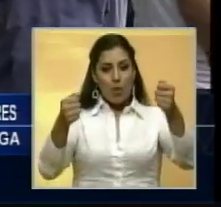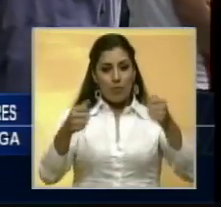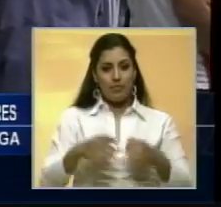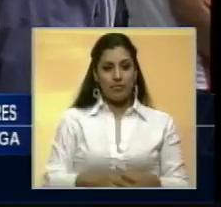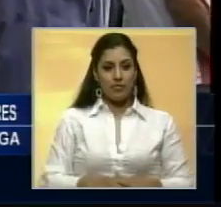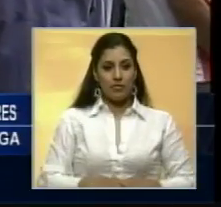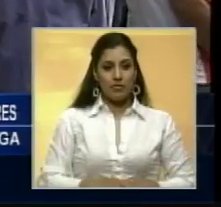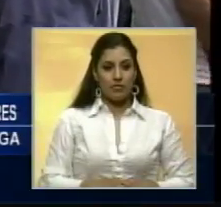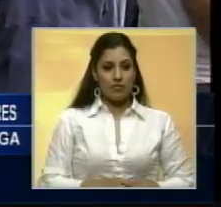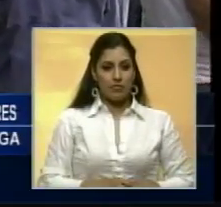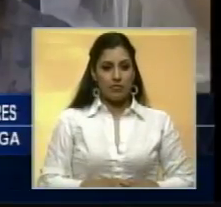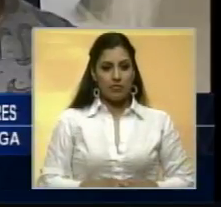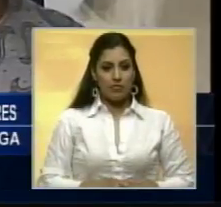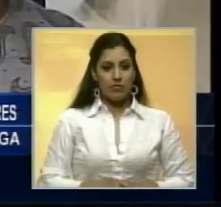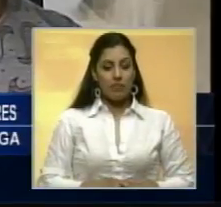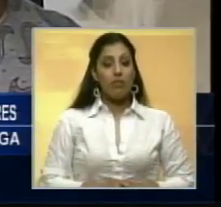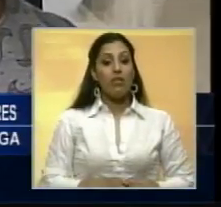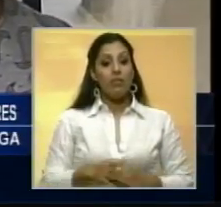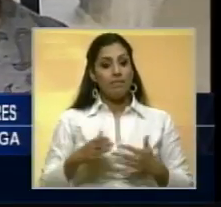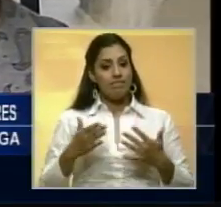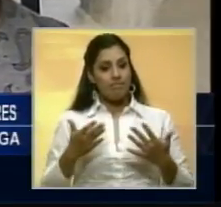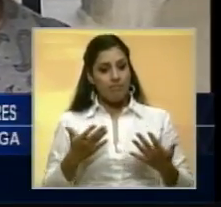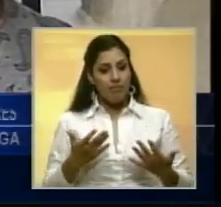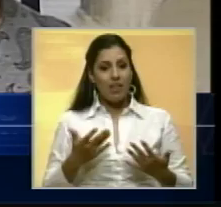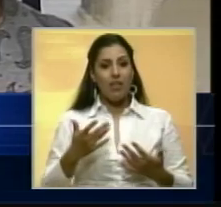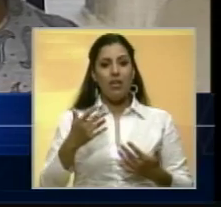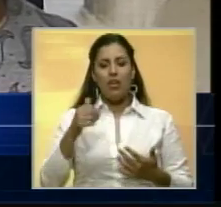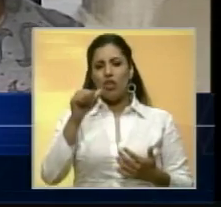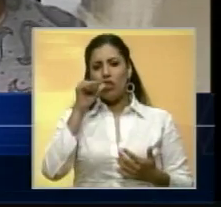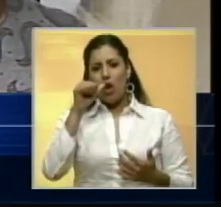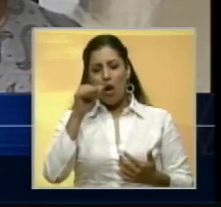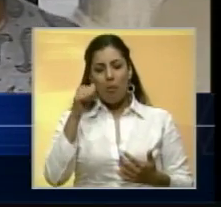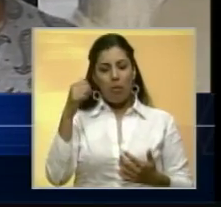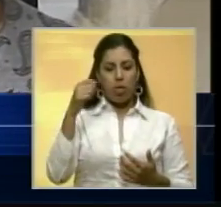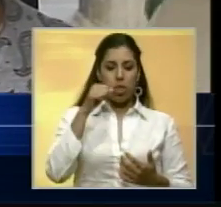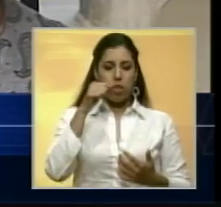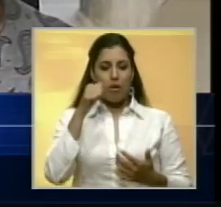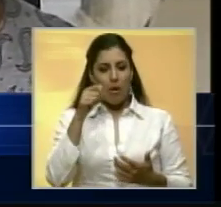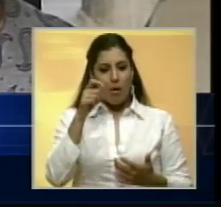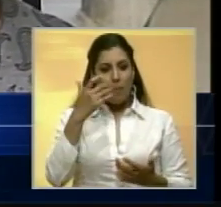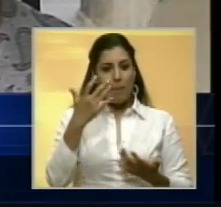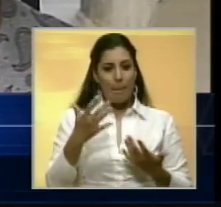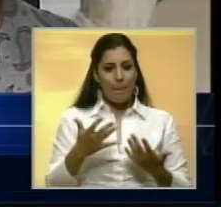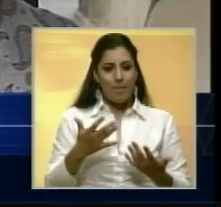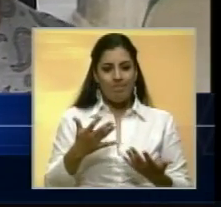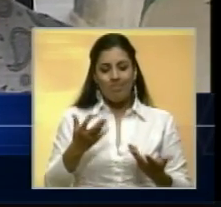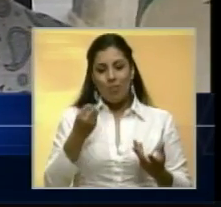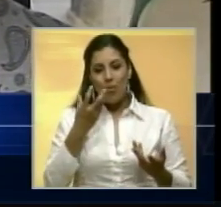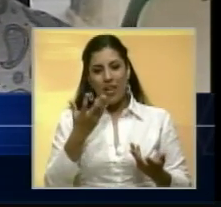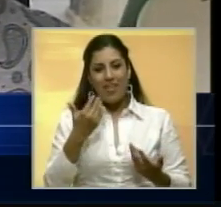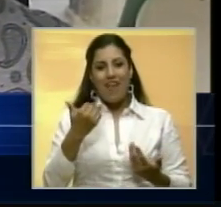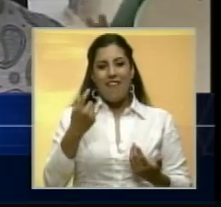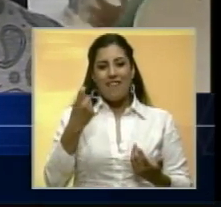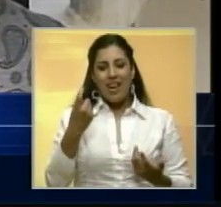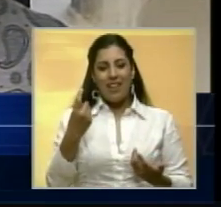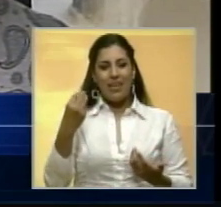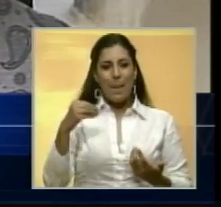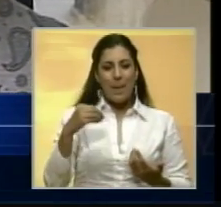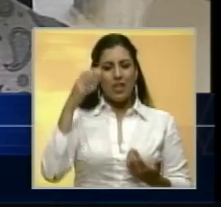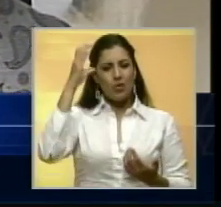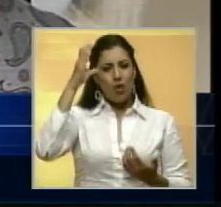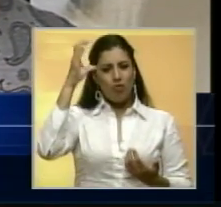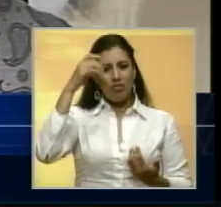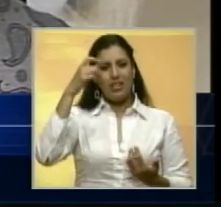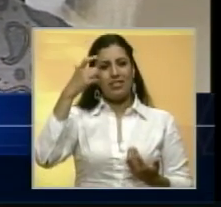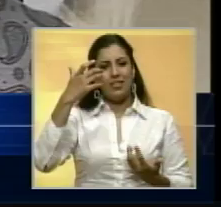pesado. Motivos de trago, un poco de ebriedad y bueno, falta de conciencia